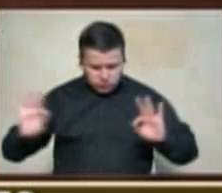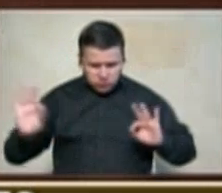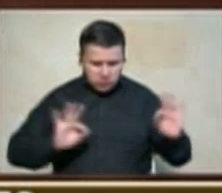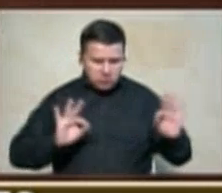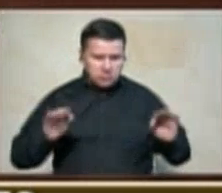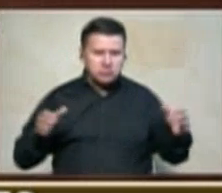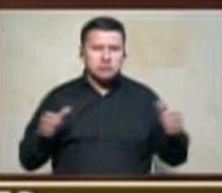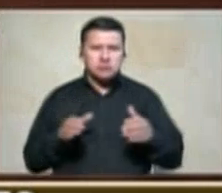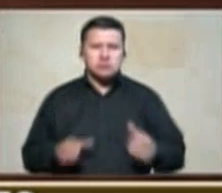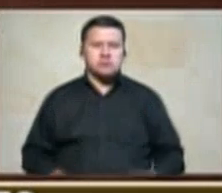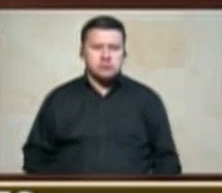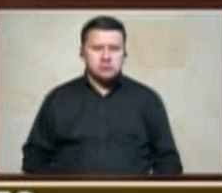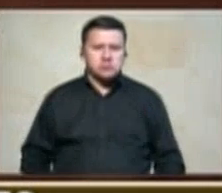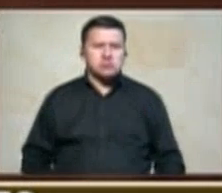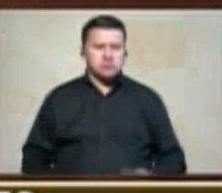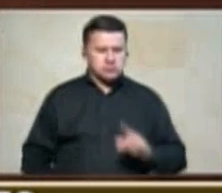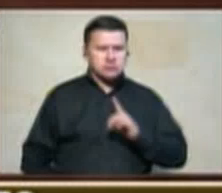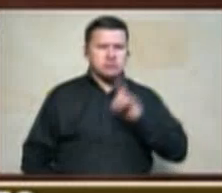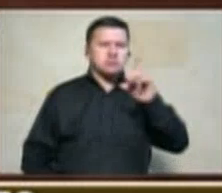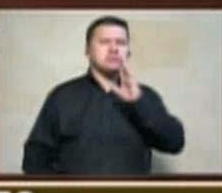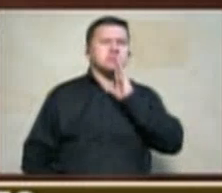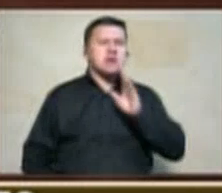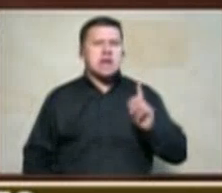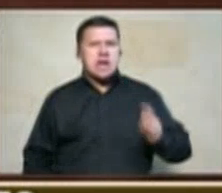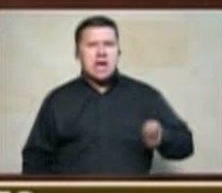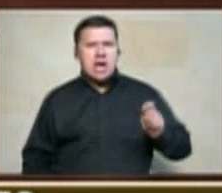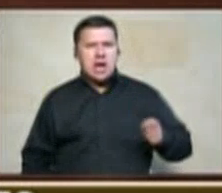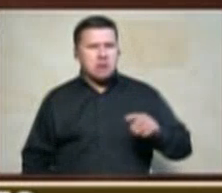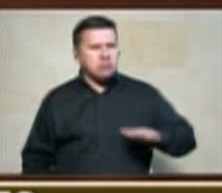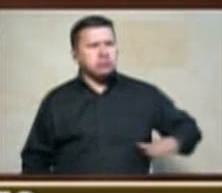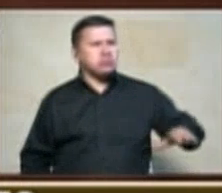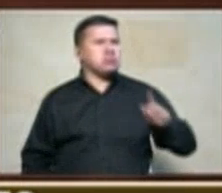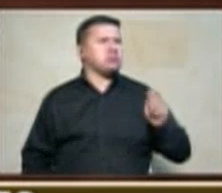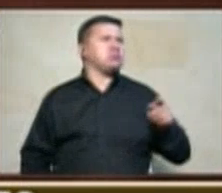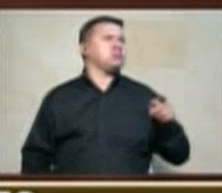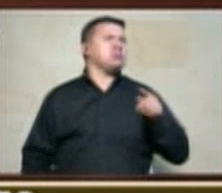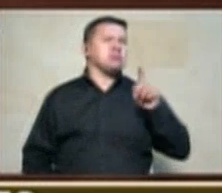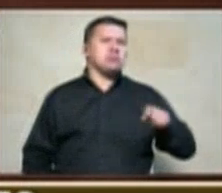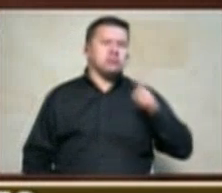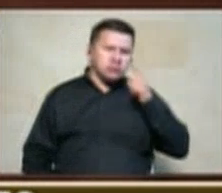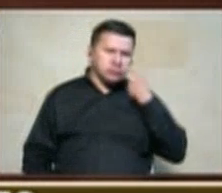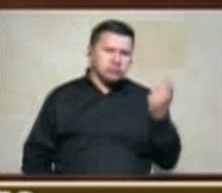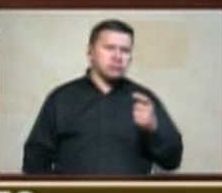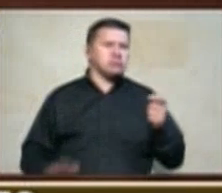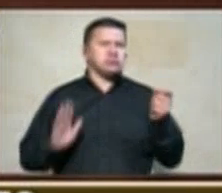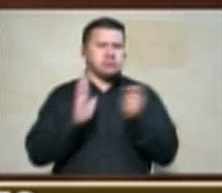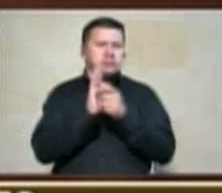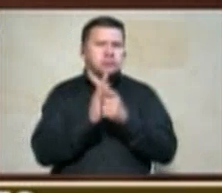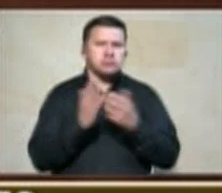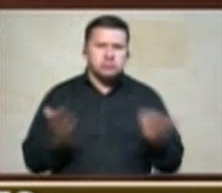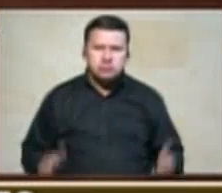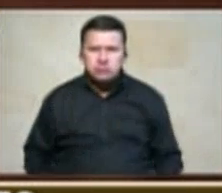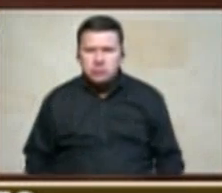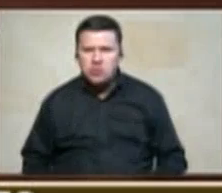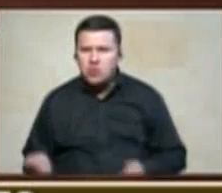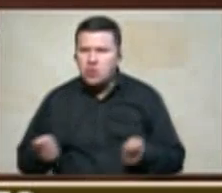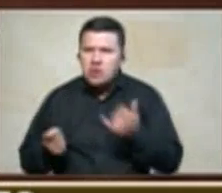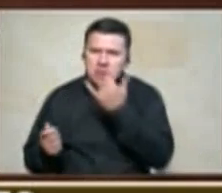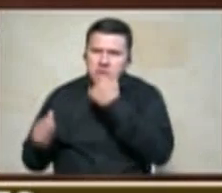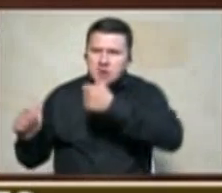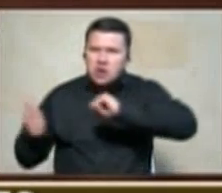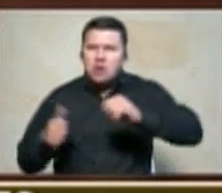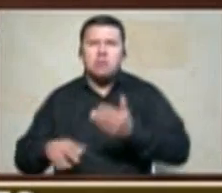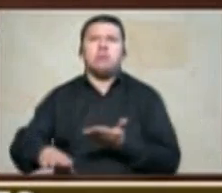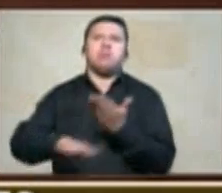plan metodológico que lideran los abogados en las zonas y que buscan determinar si una conducta o si